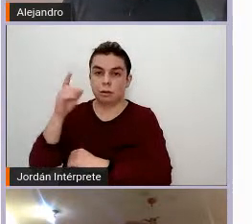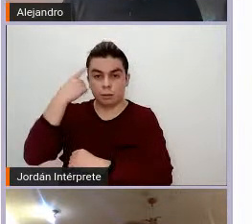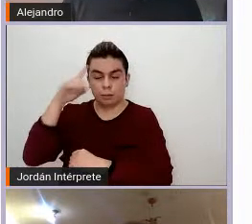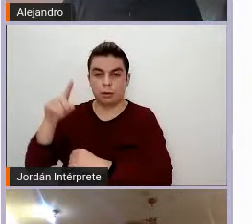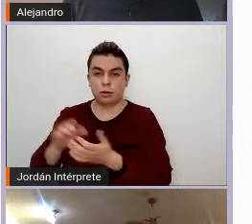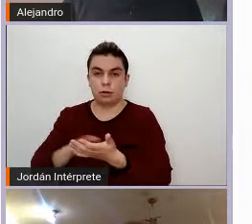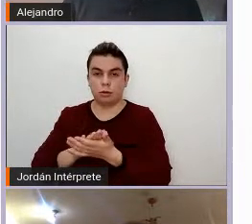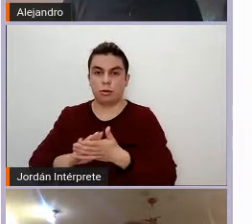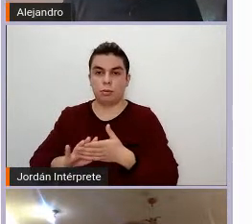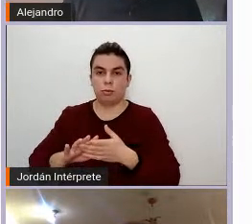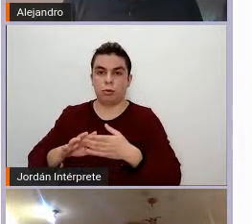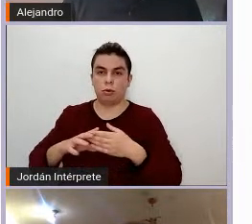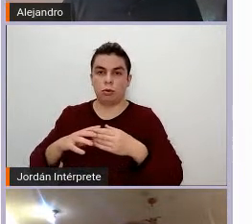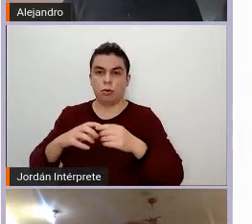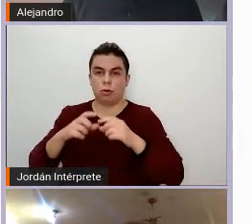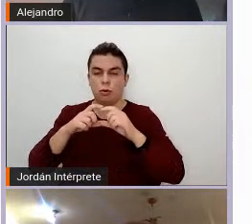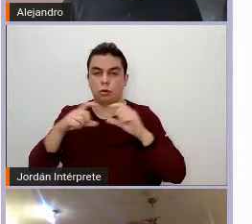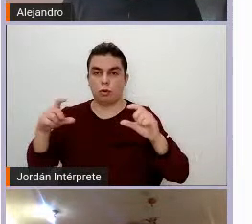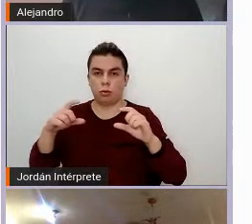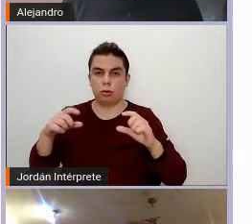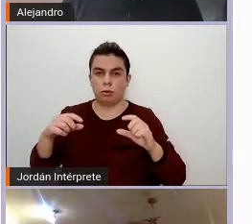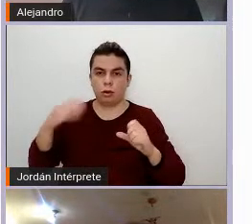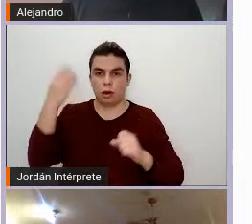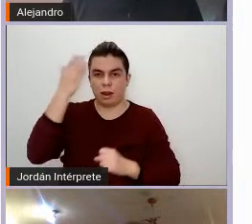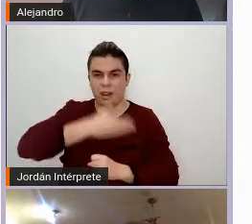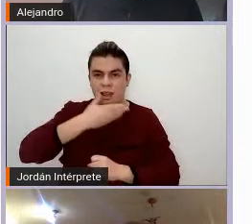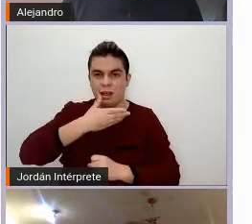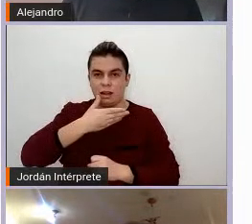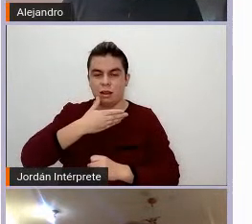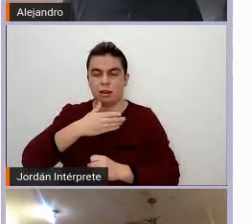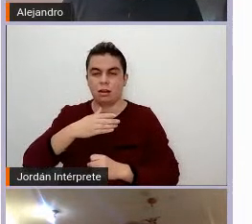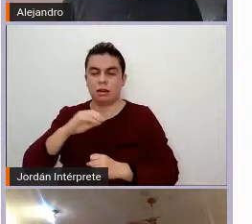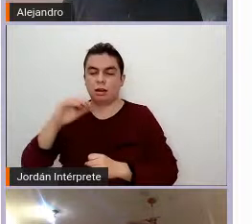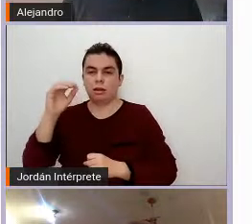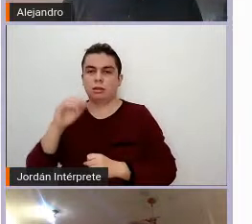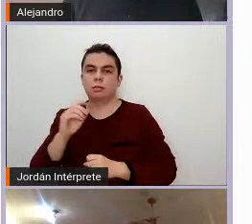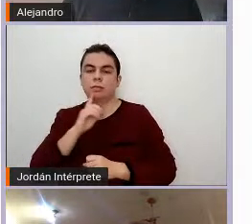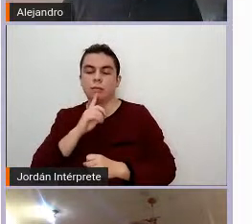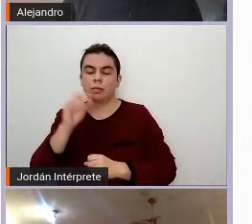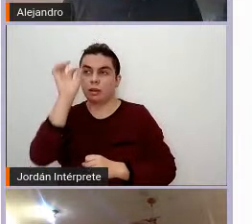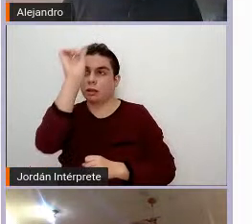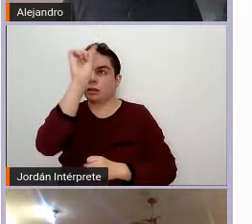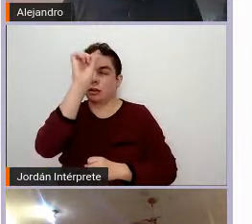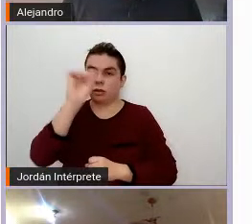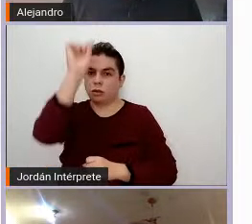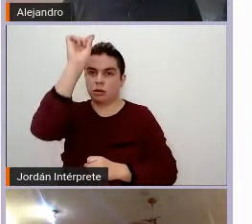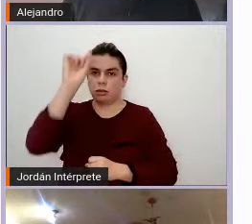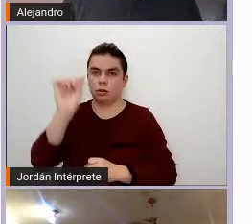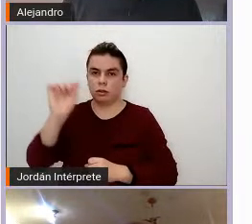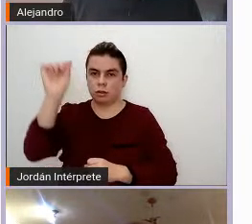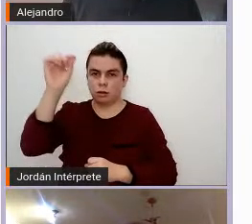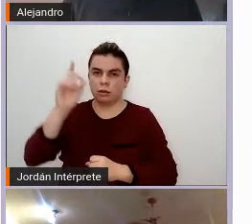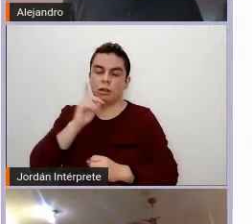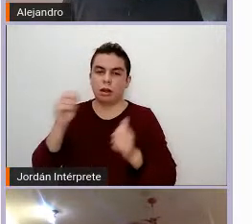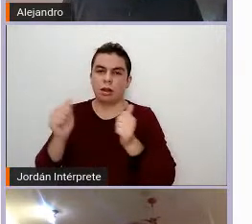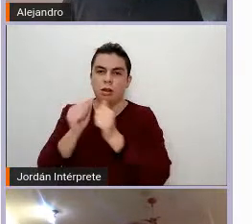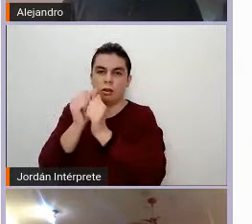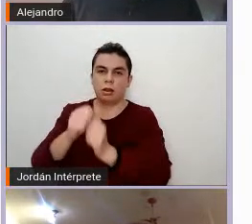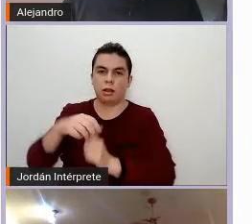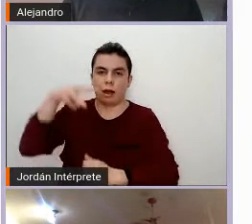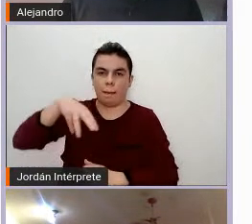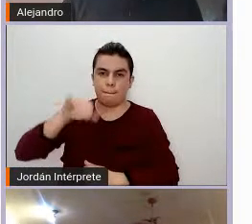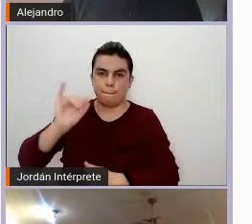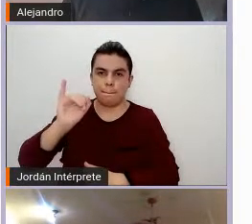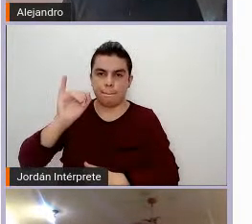oficial hegemónico, representado por las notas negras, acompañan a la melodía tocando la nota mi.